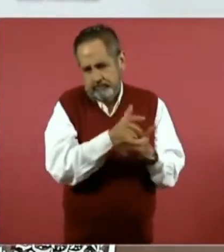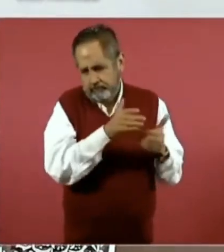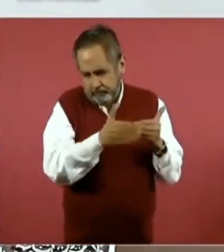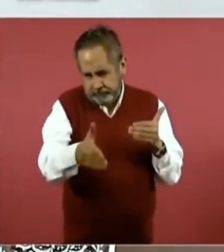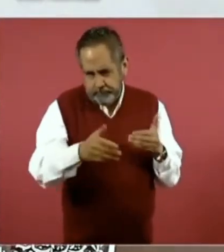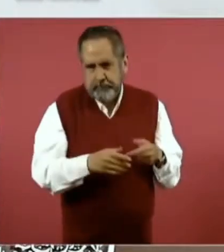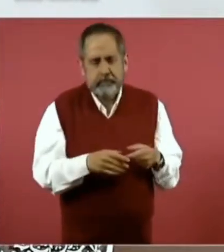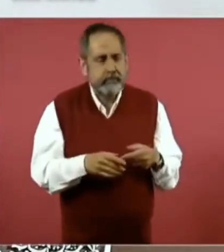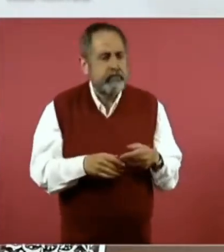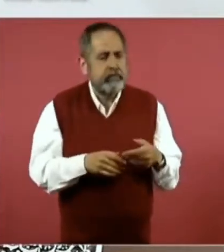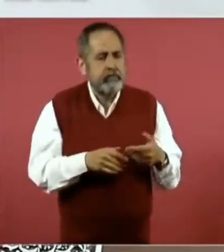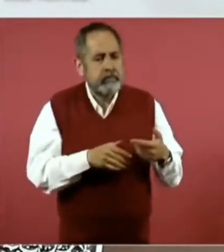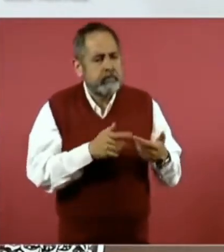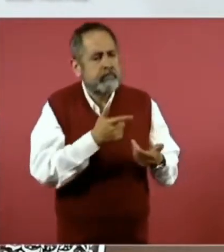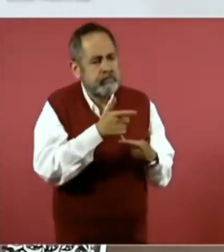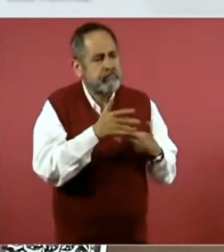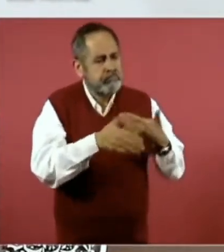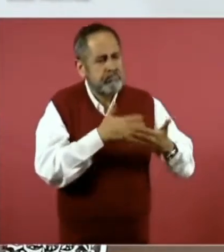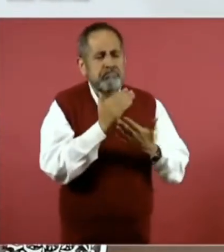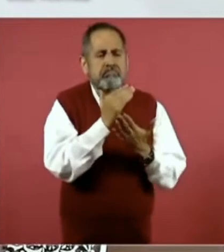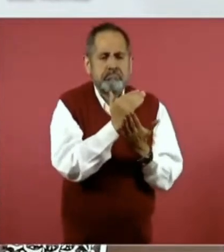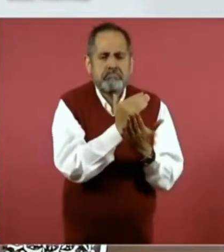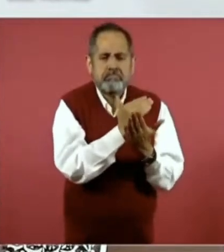Y se va moderando, vamos a decir.